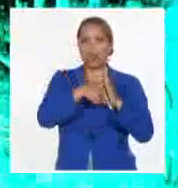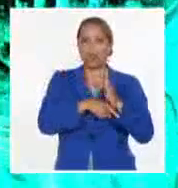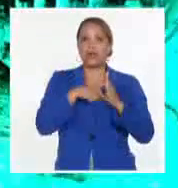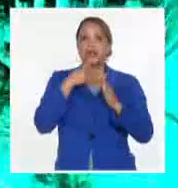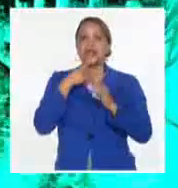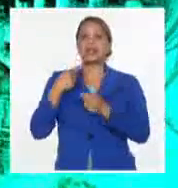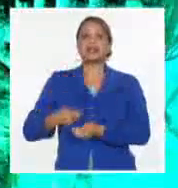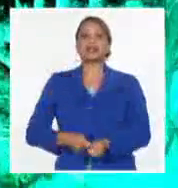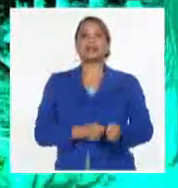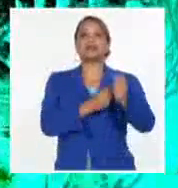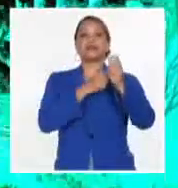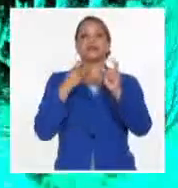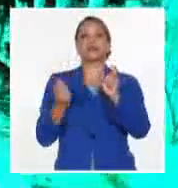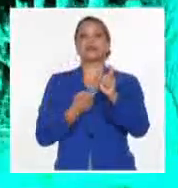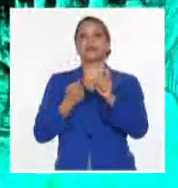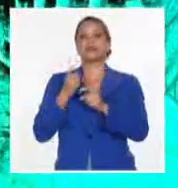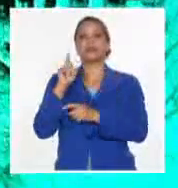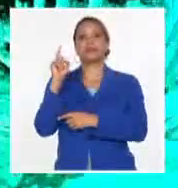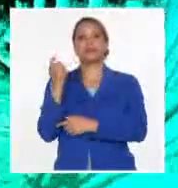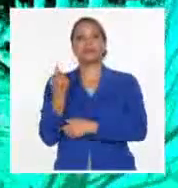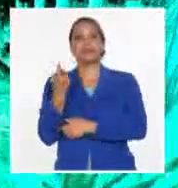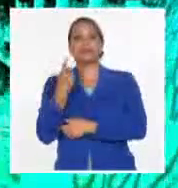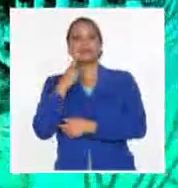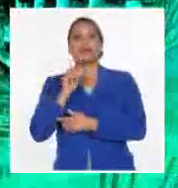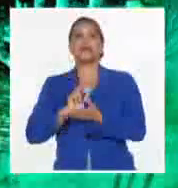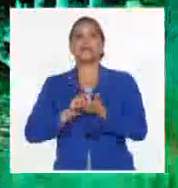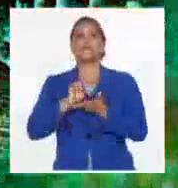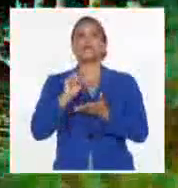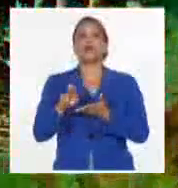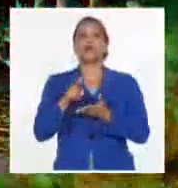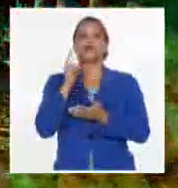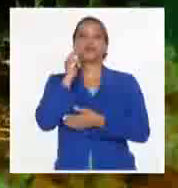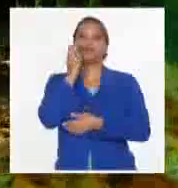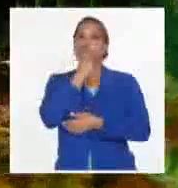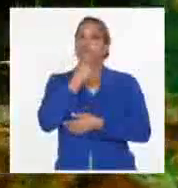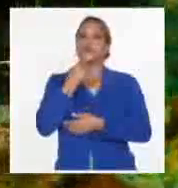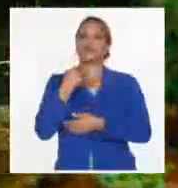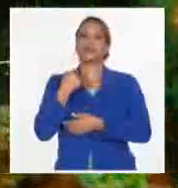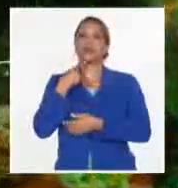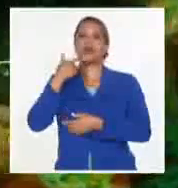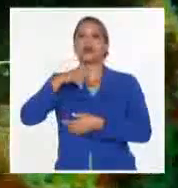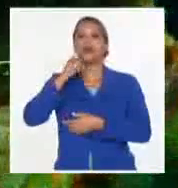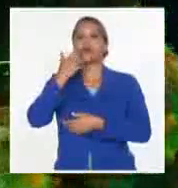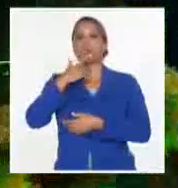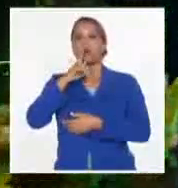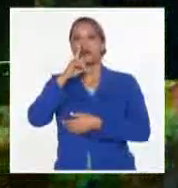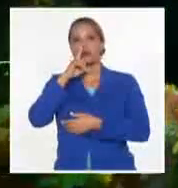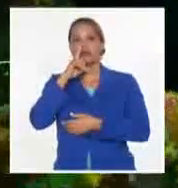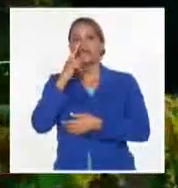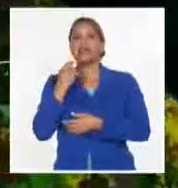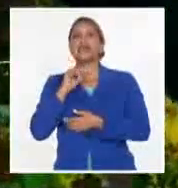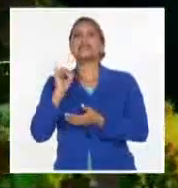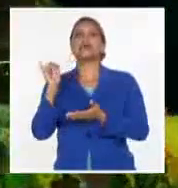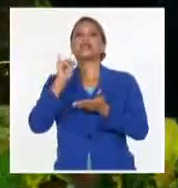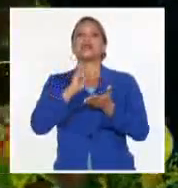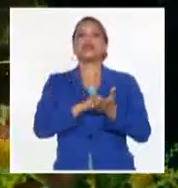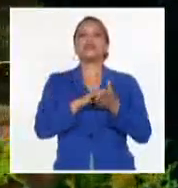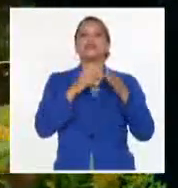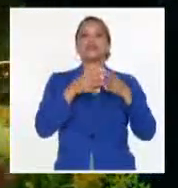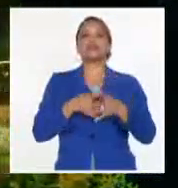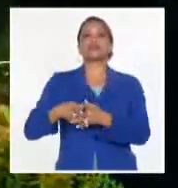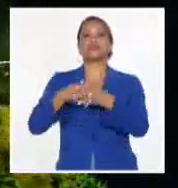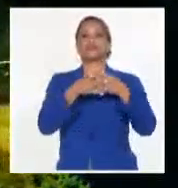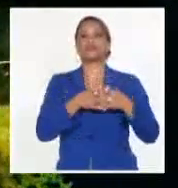necesaria enviada por José Martí a Juan Gualberto Gómez. También llevó de regreso a Estados Unidos a las víctimas del acorazado